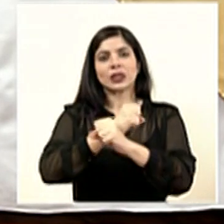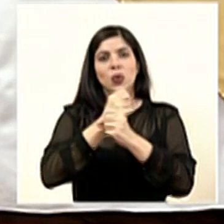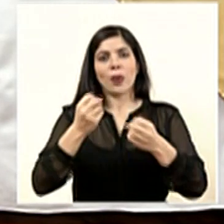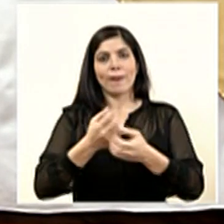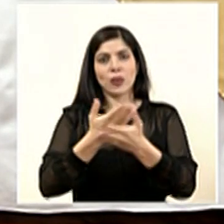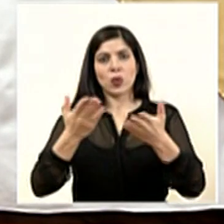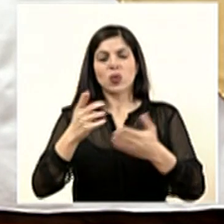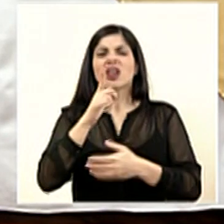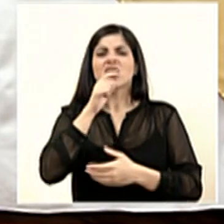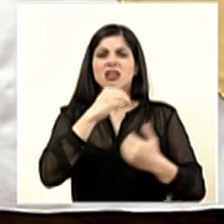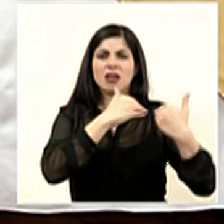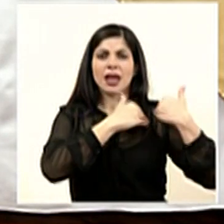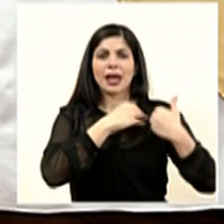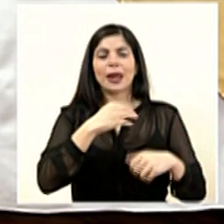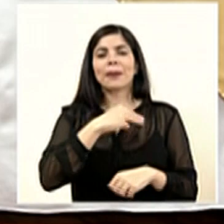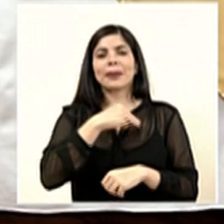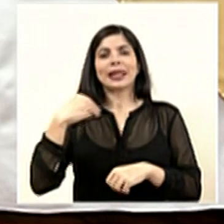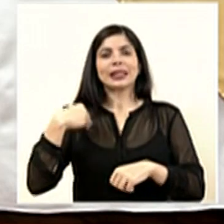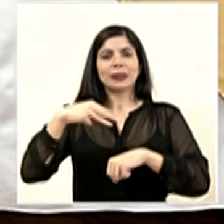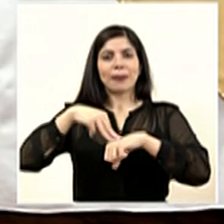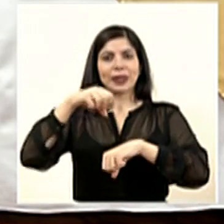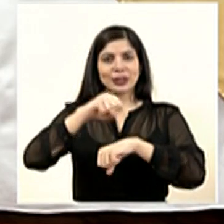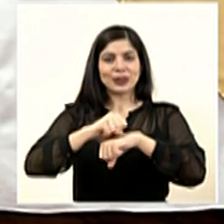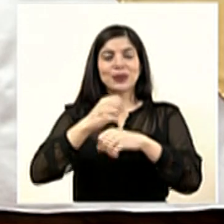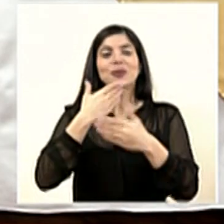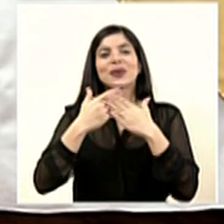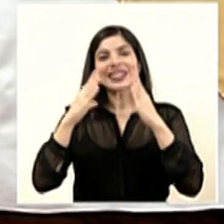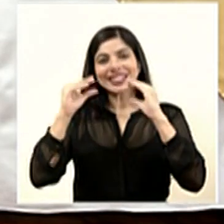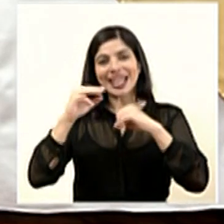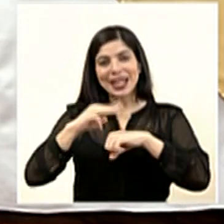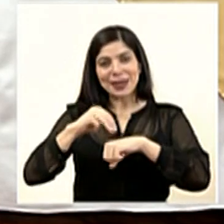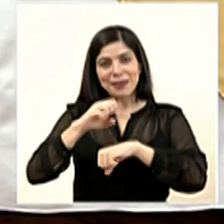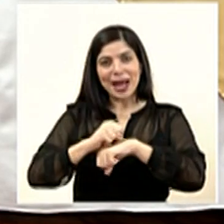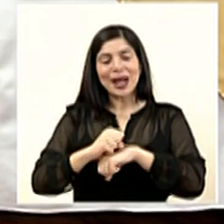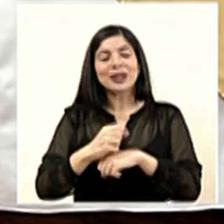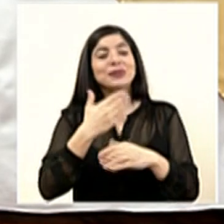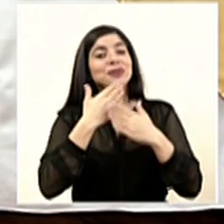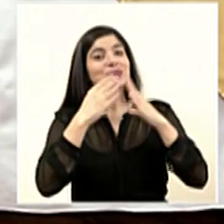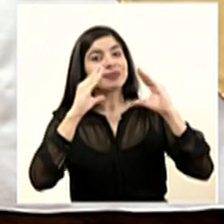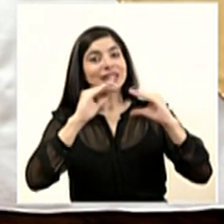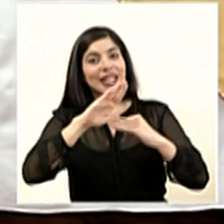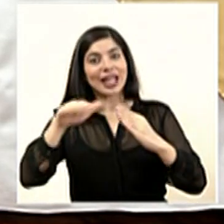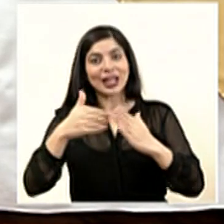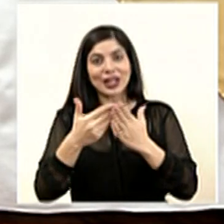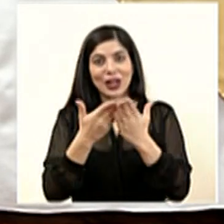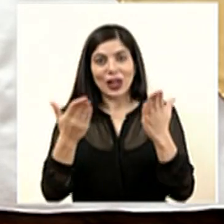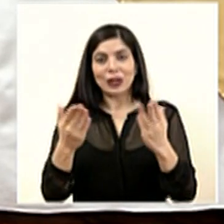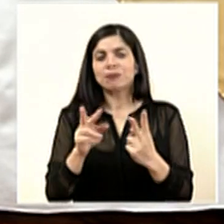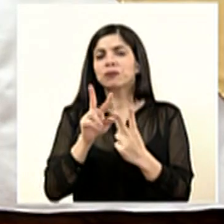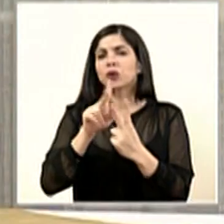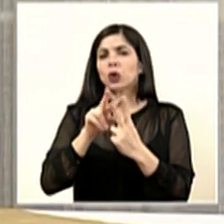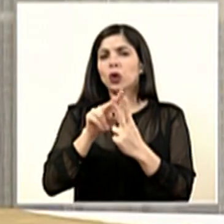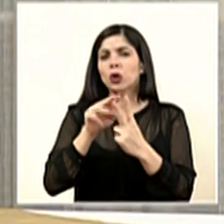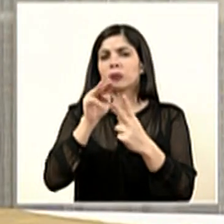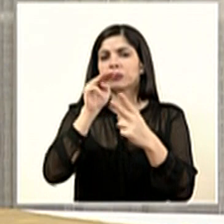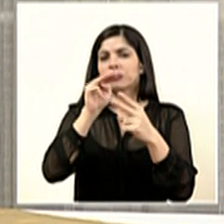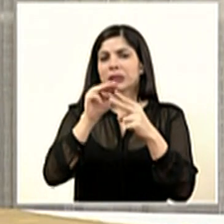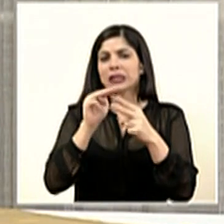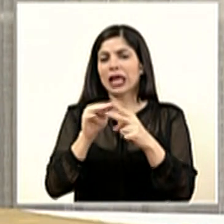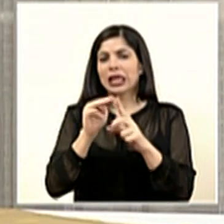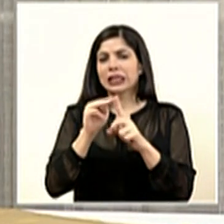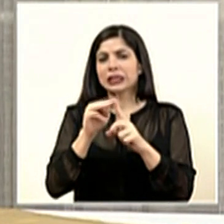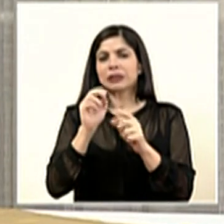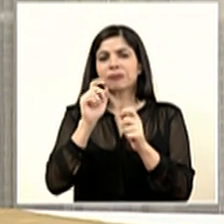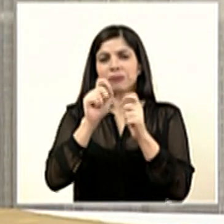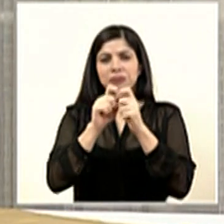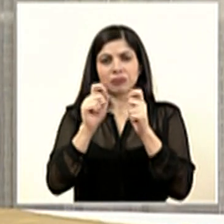por parte del ministro Michael Soto. Buenas tardes, don Michael. Muy buenas tardes a todos y todas. 2 mensajes muy puntuales.